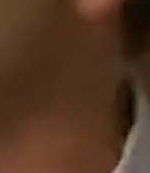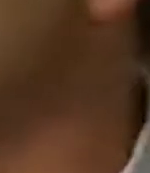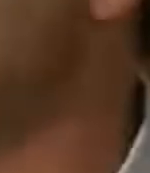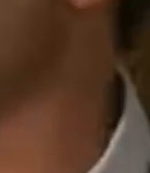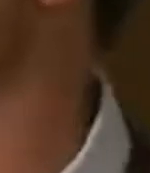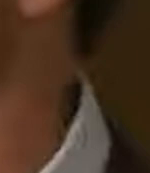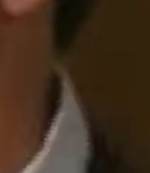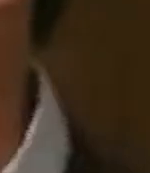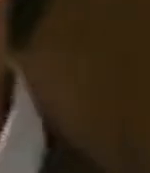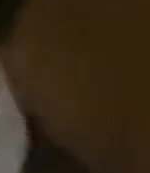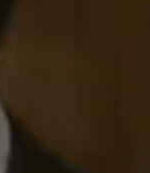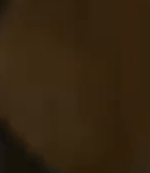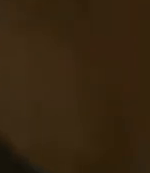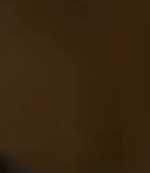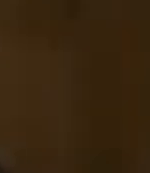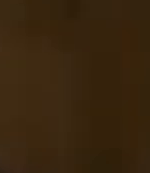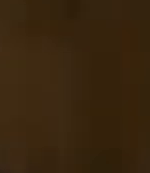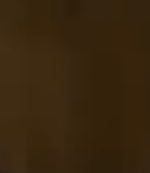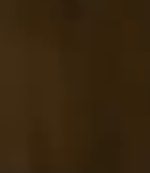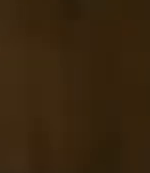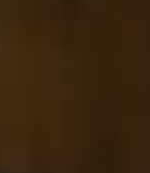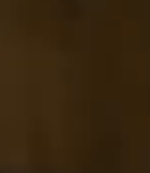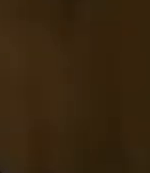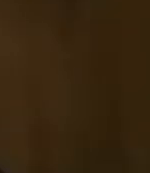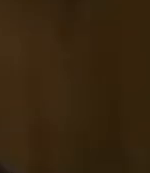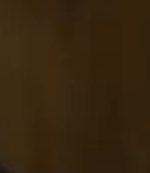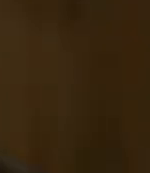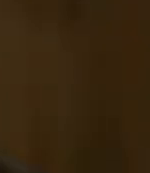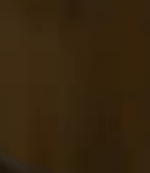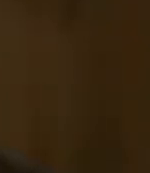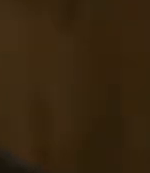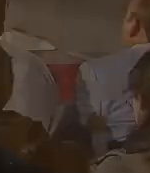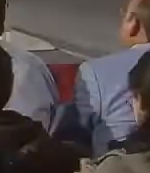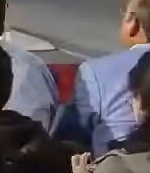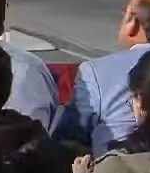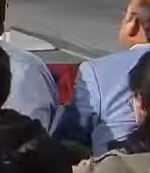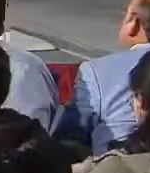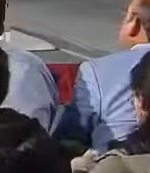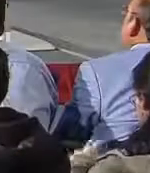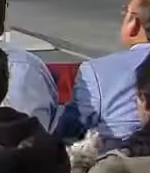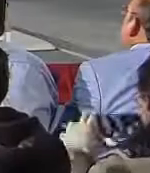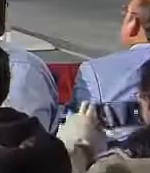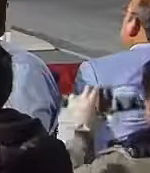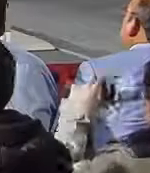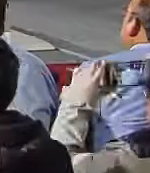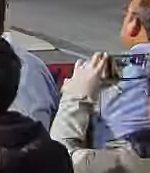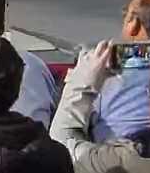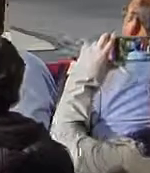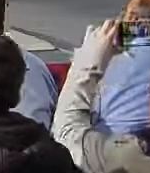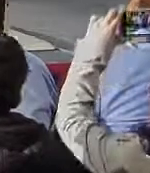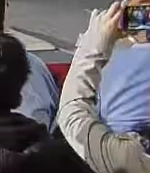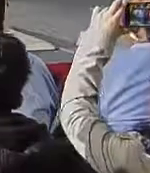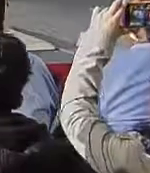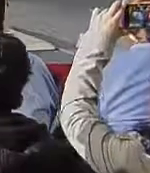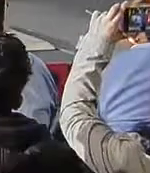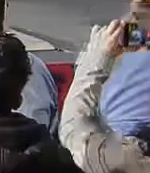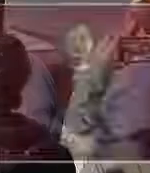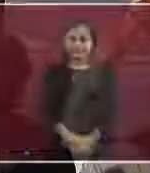e incluso arrastre fráncfort pero él se lo robó por disney